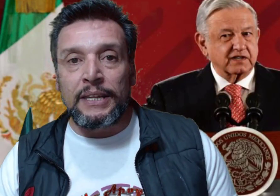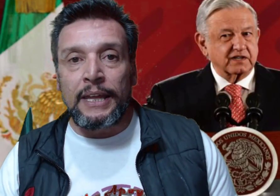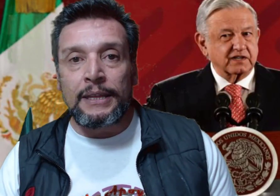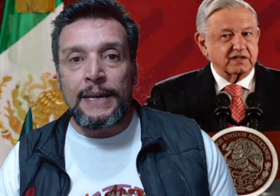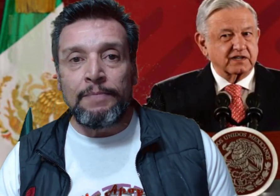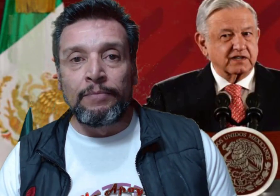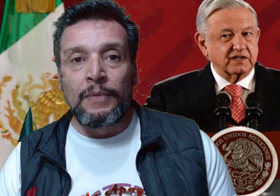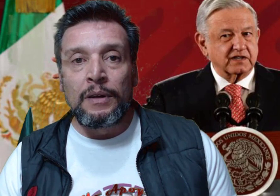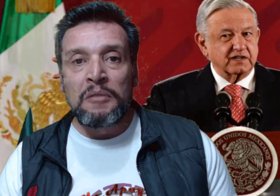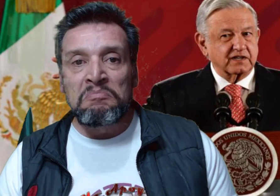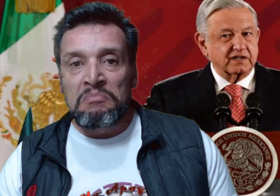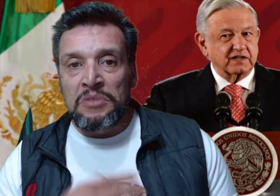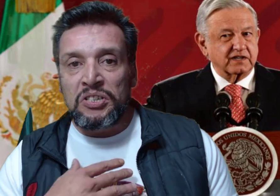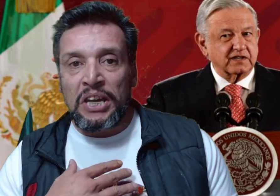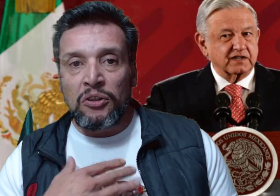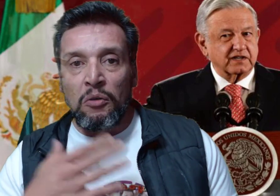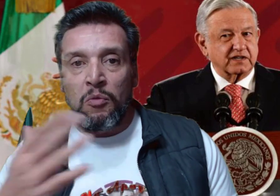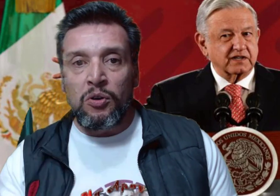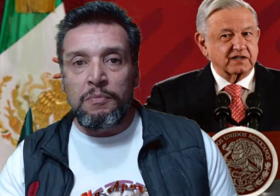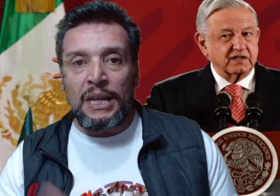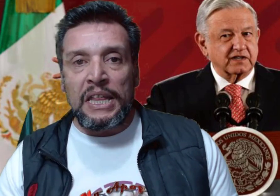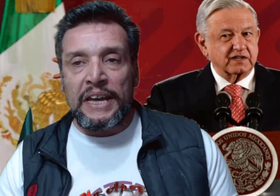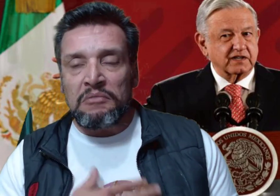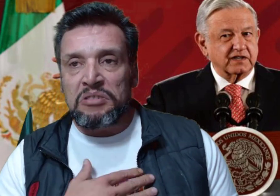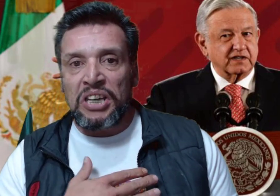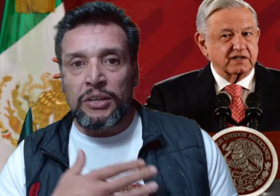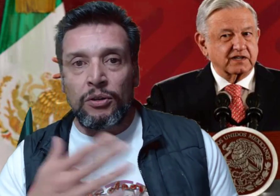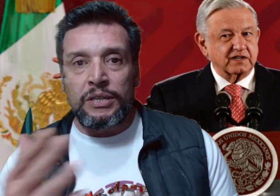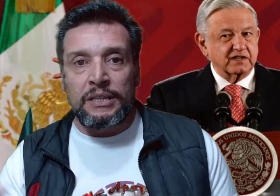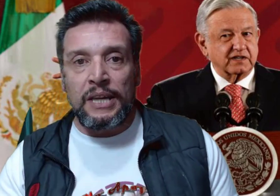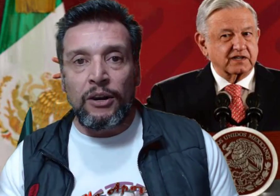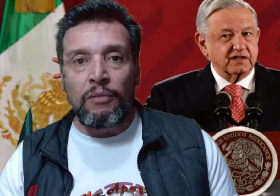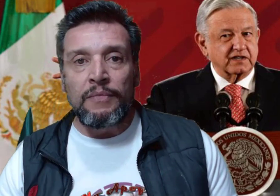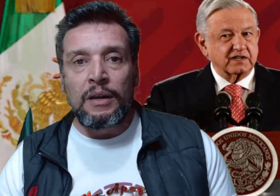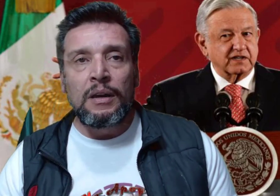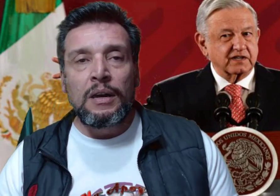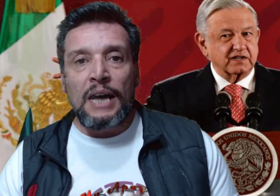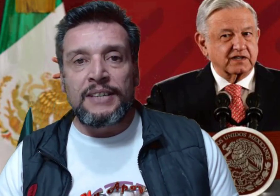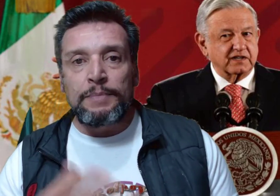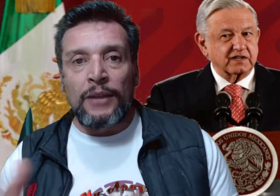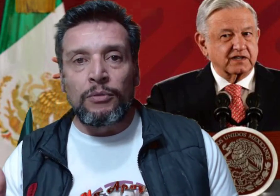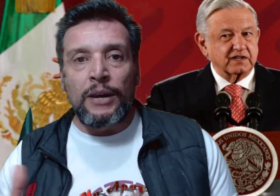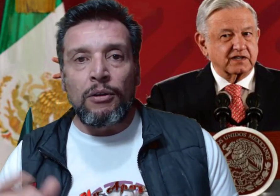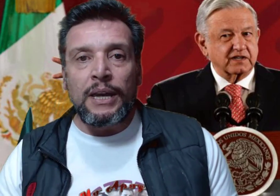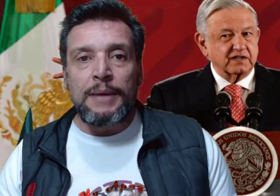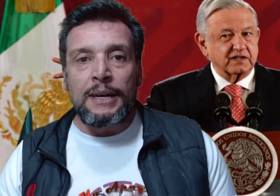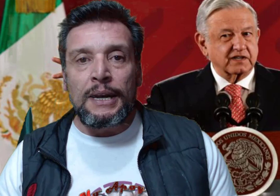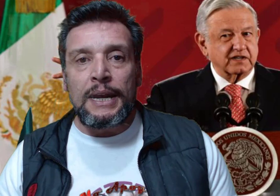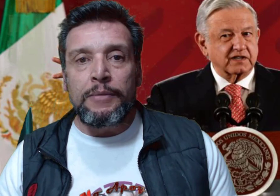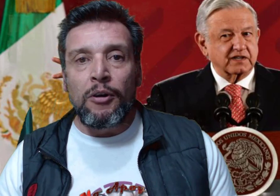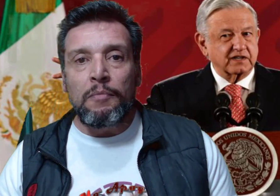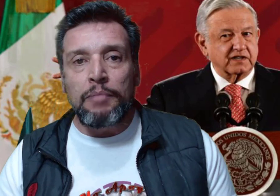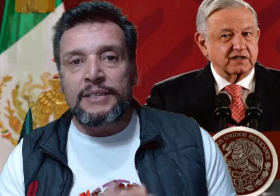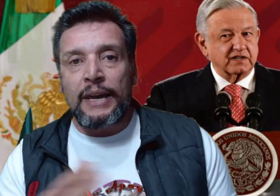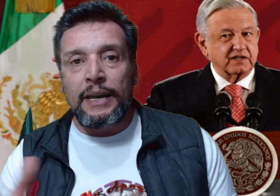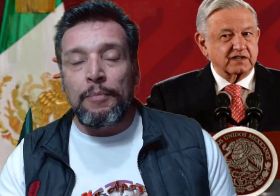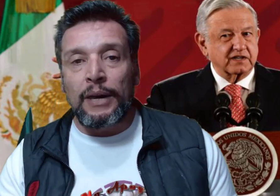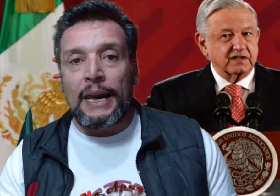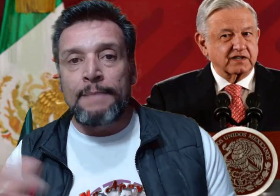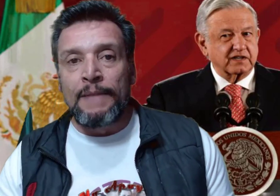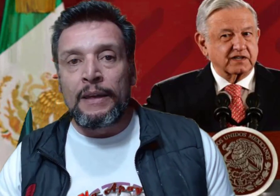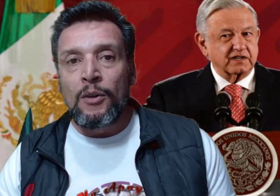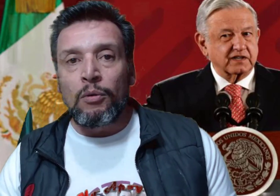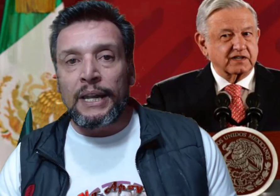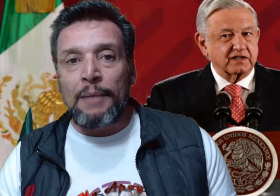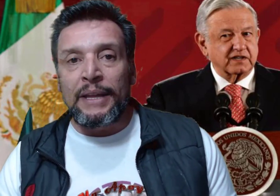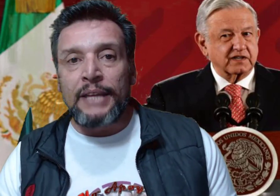trabajador presidente, siendo muy humilde, siendo sincero, aceptando un error que viene en el libro, pues hay que